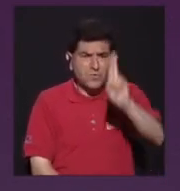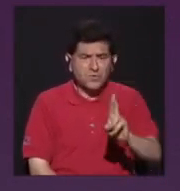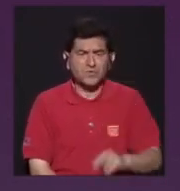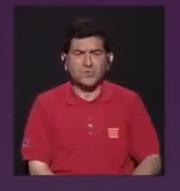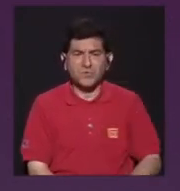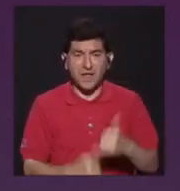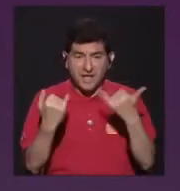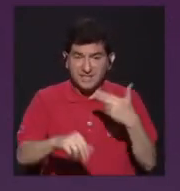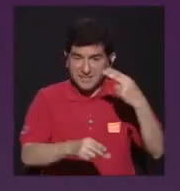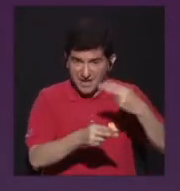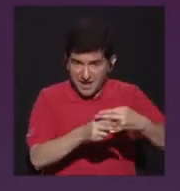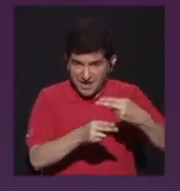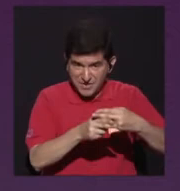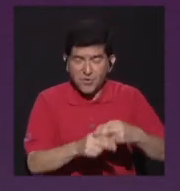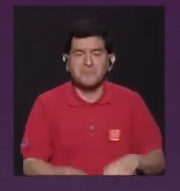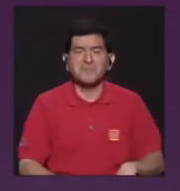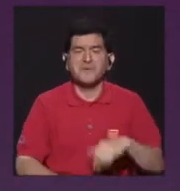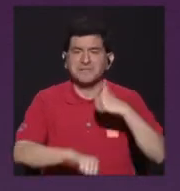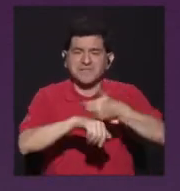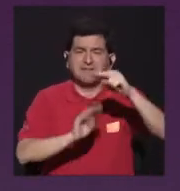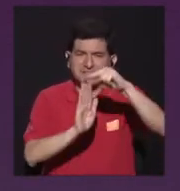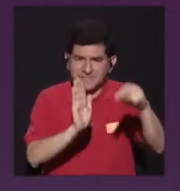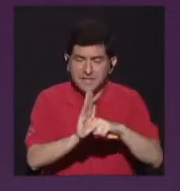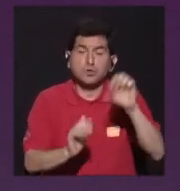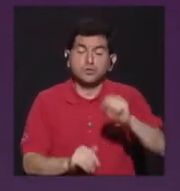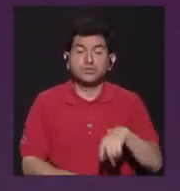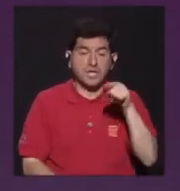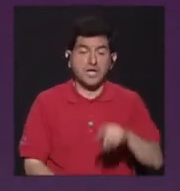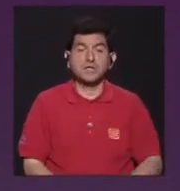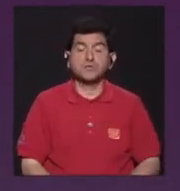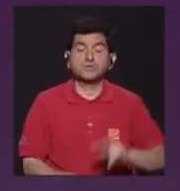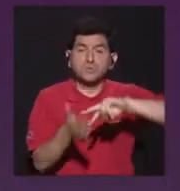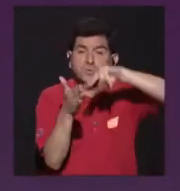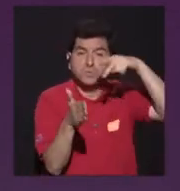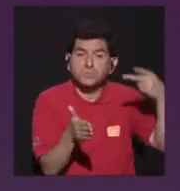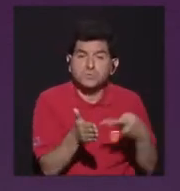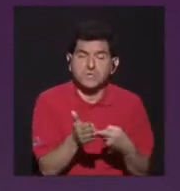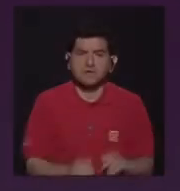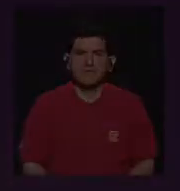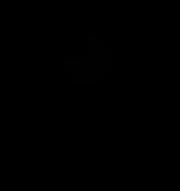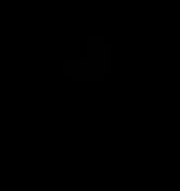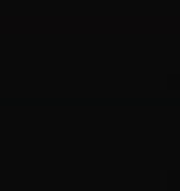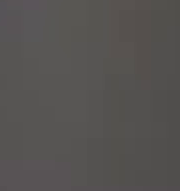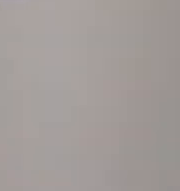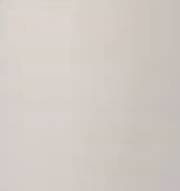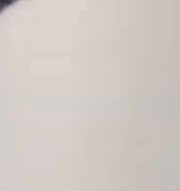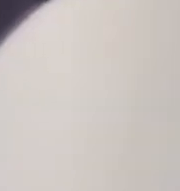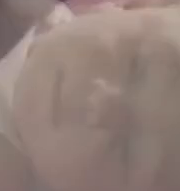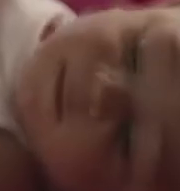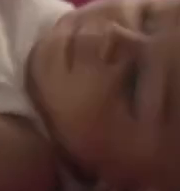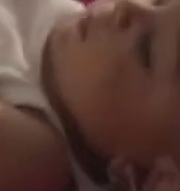por norma incluso. Ajá, tienen una connotación que viene siendo una forma de violencia simbólica, que